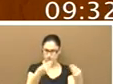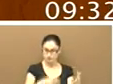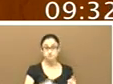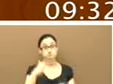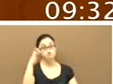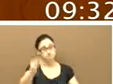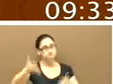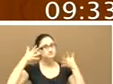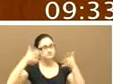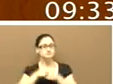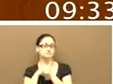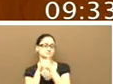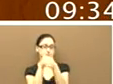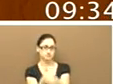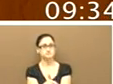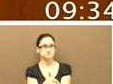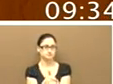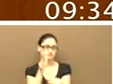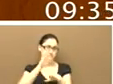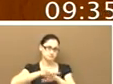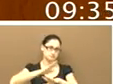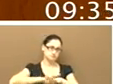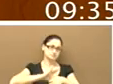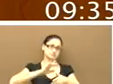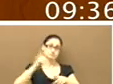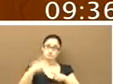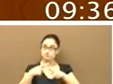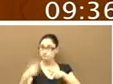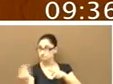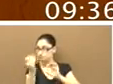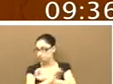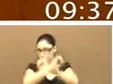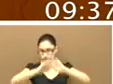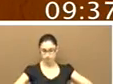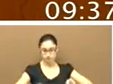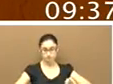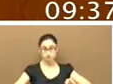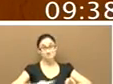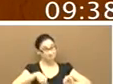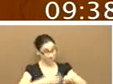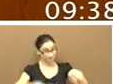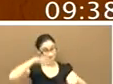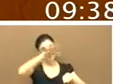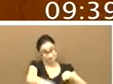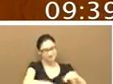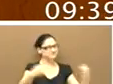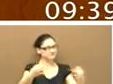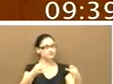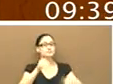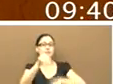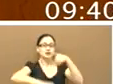de seguimiento para la implantación de las mejoras y el siguiente paso será la convocatoria de ayudas